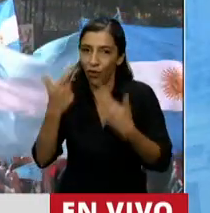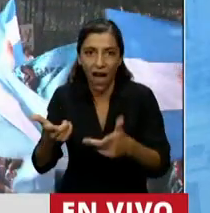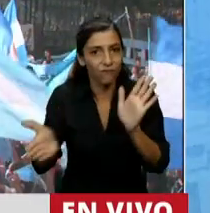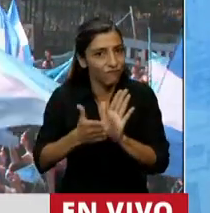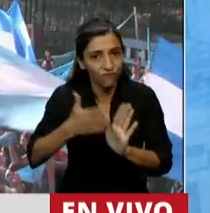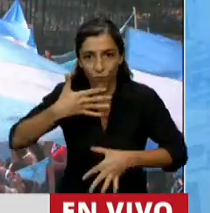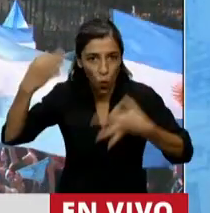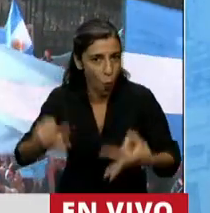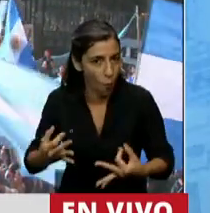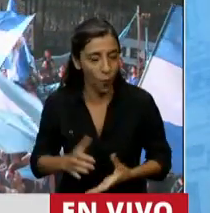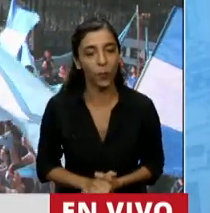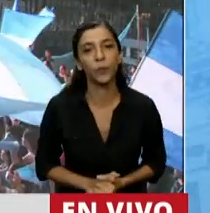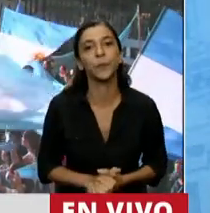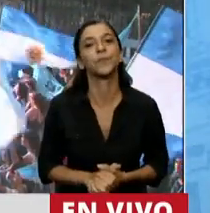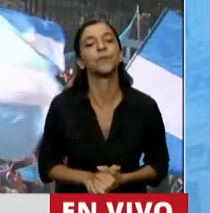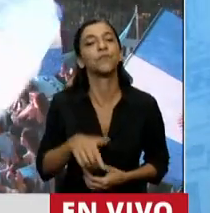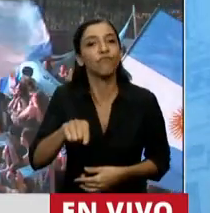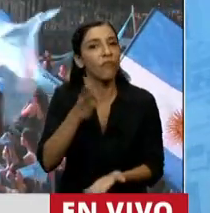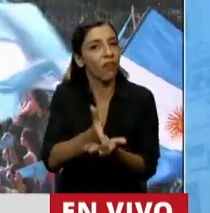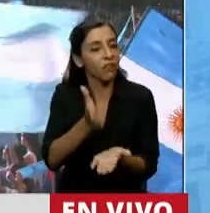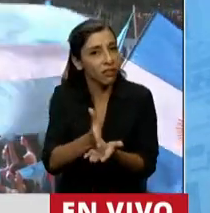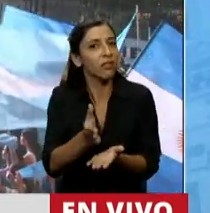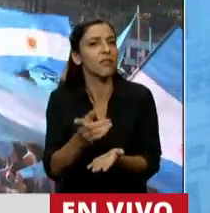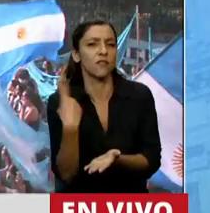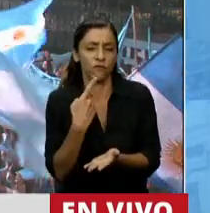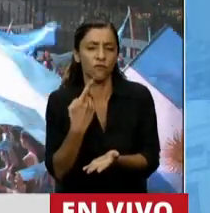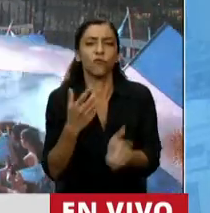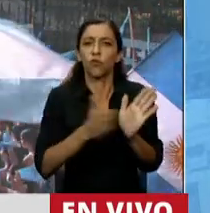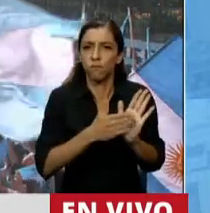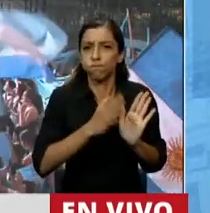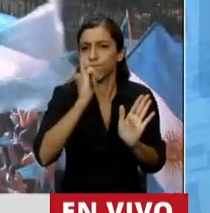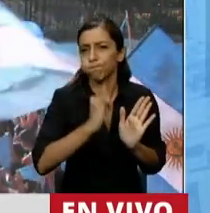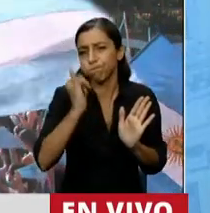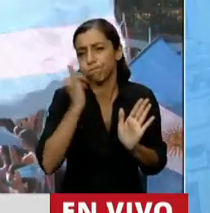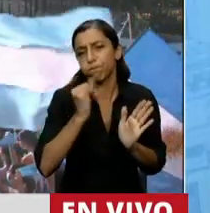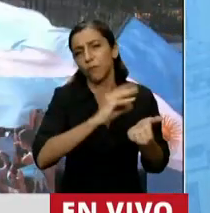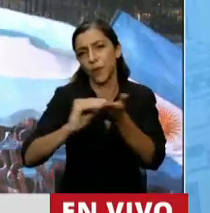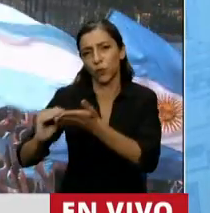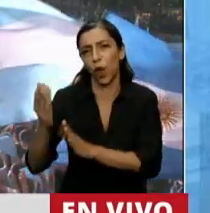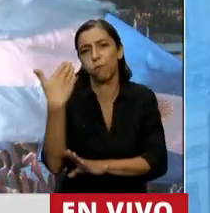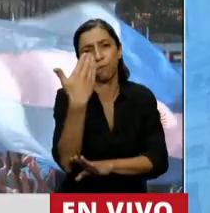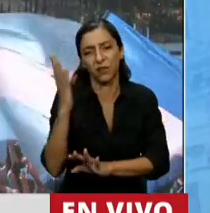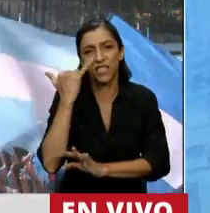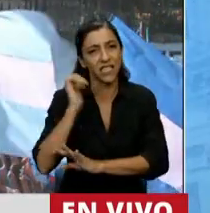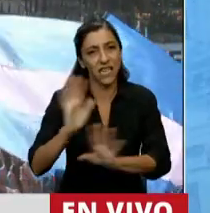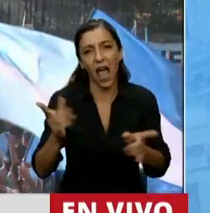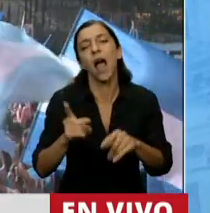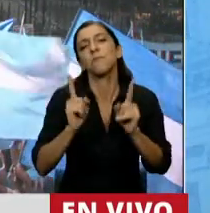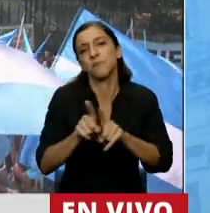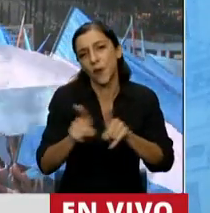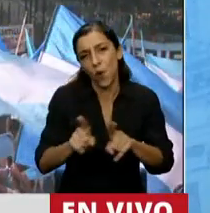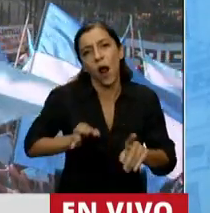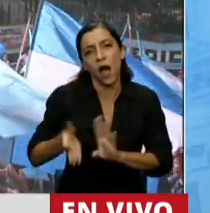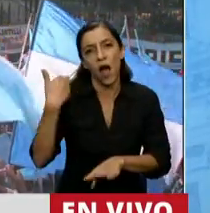basa fundamentalmente en muchos de los fundamentos que ya expresamos en el debate del